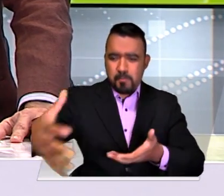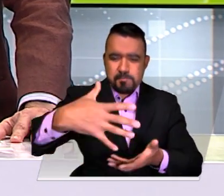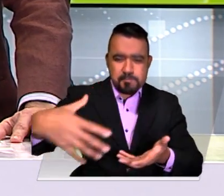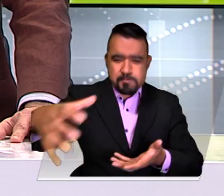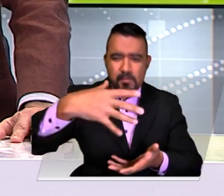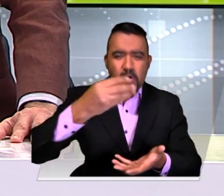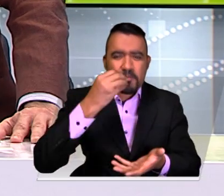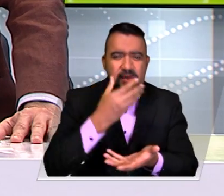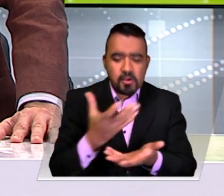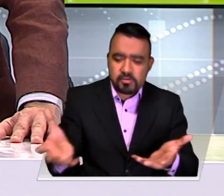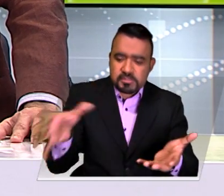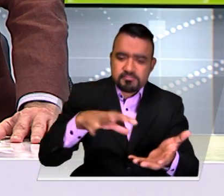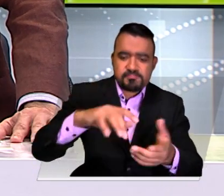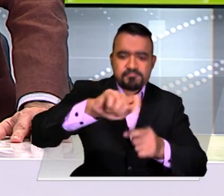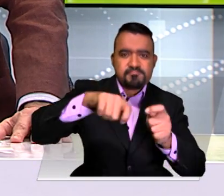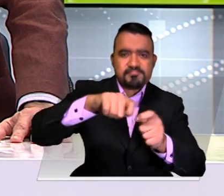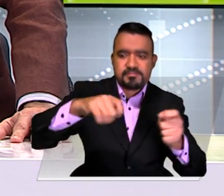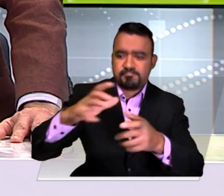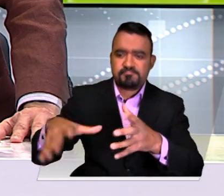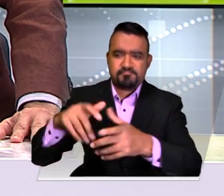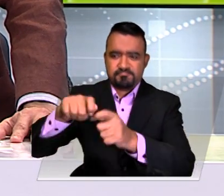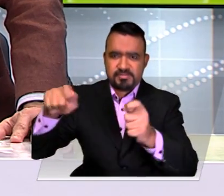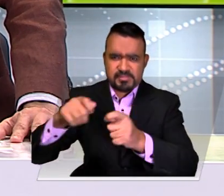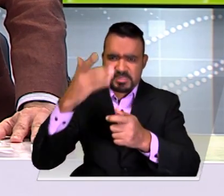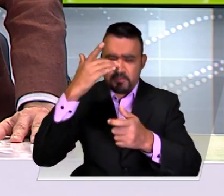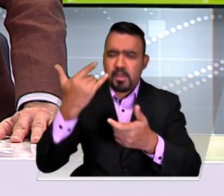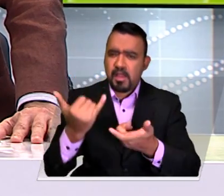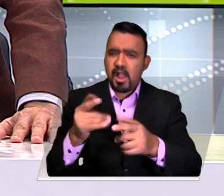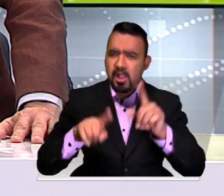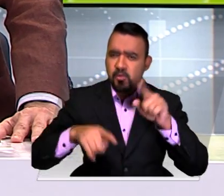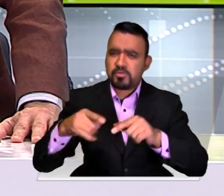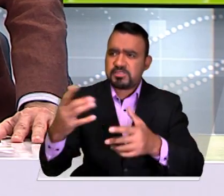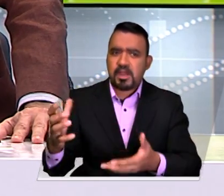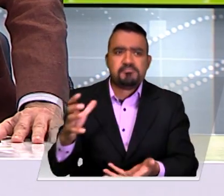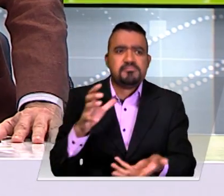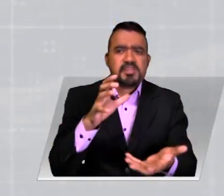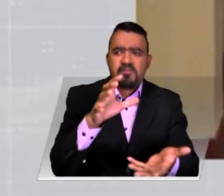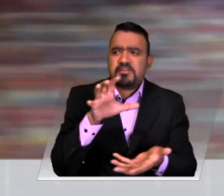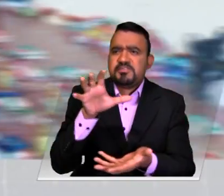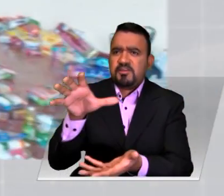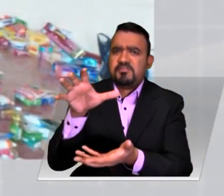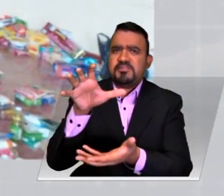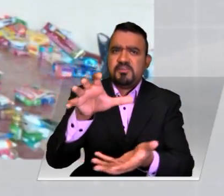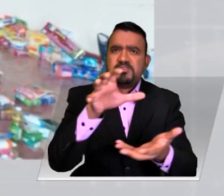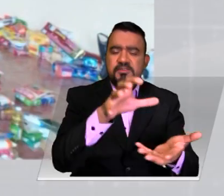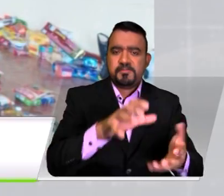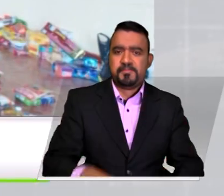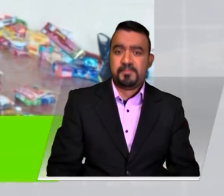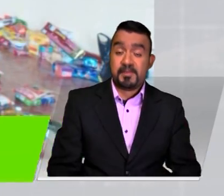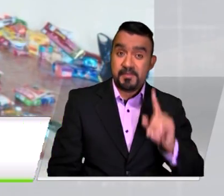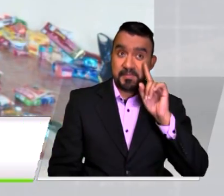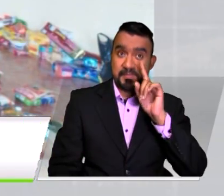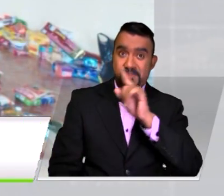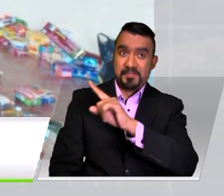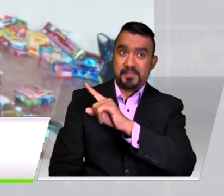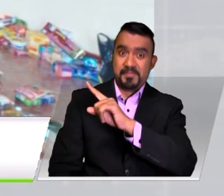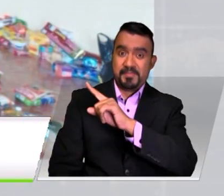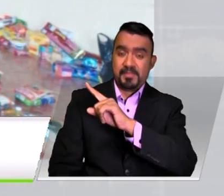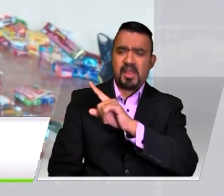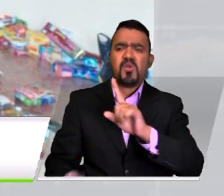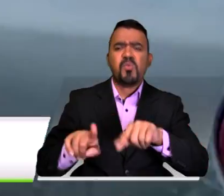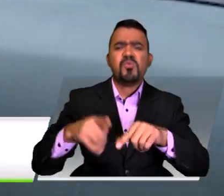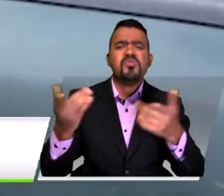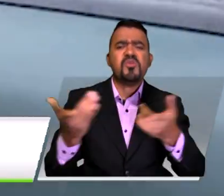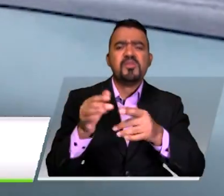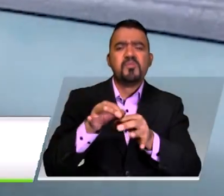más de la solidaridad de los habitantes de este municipio del norte de Antioquia. Inició la tercera jornada del Ayudatón en